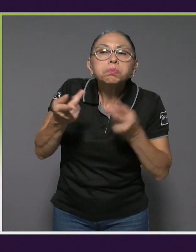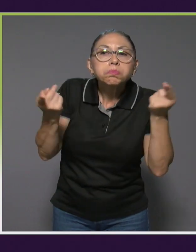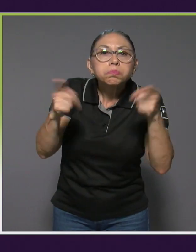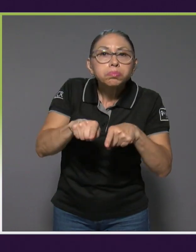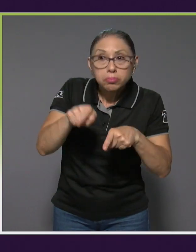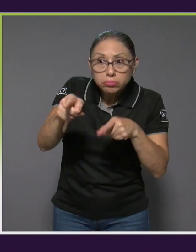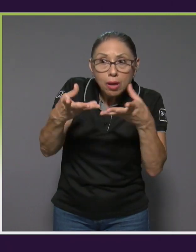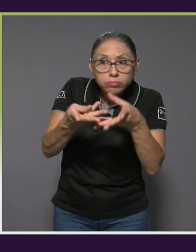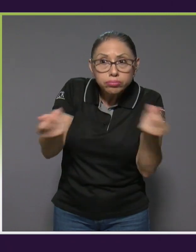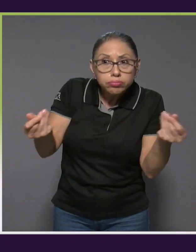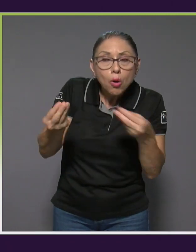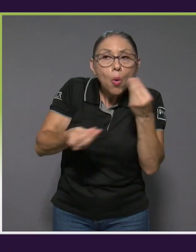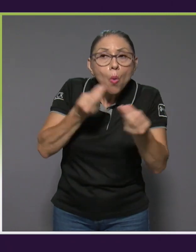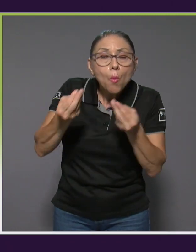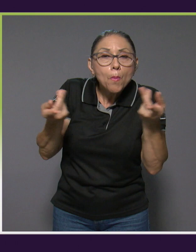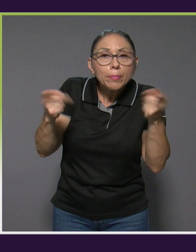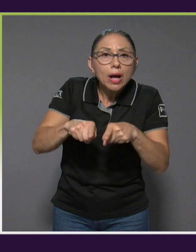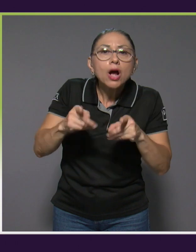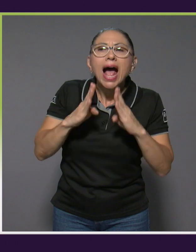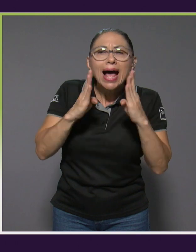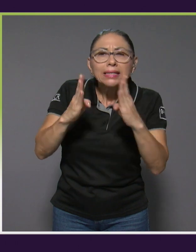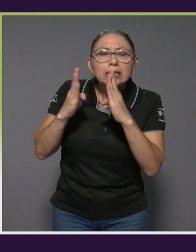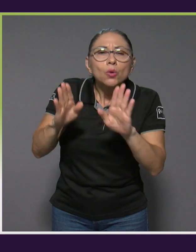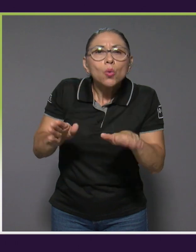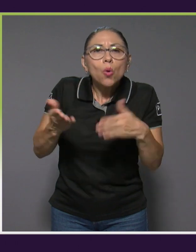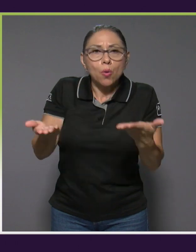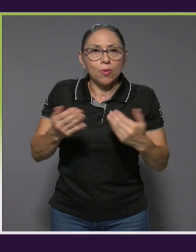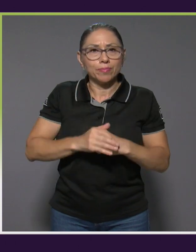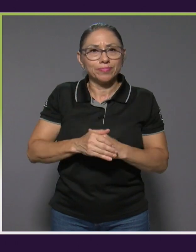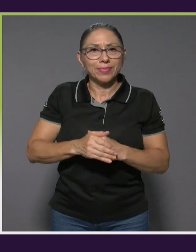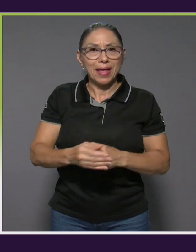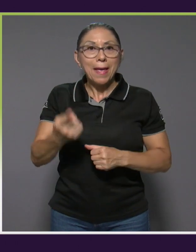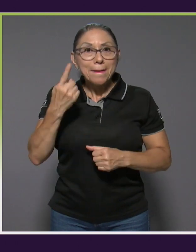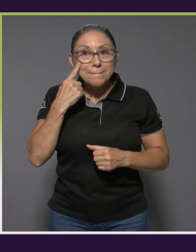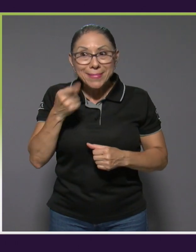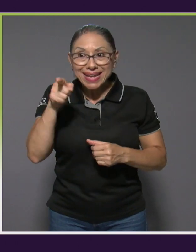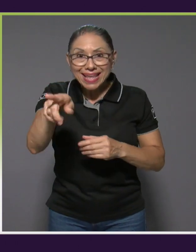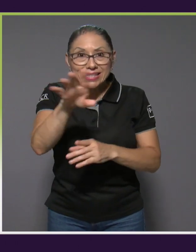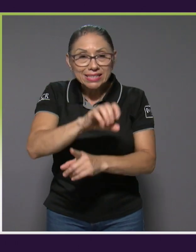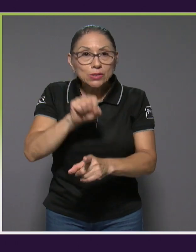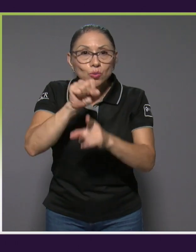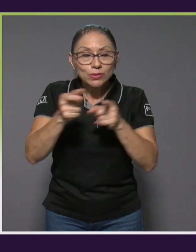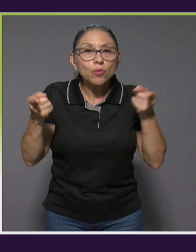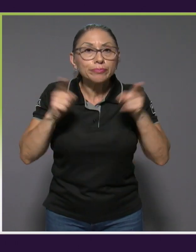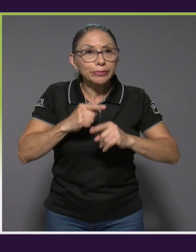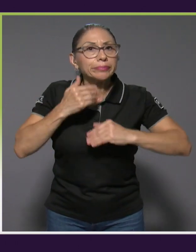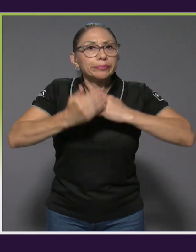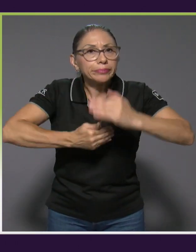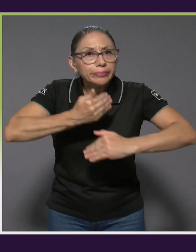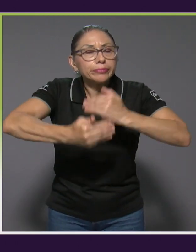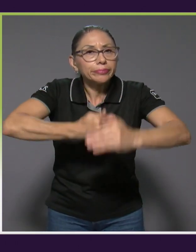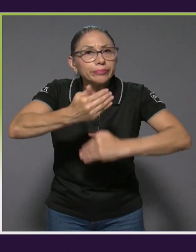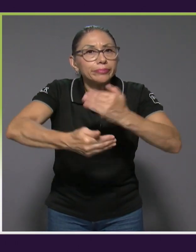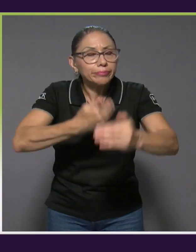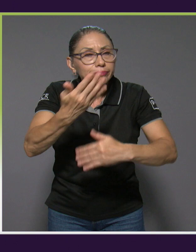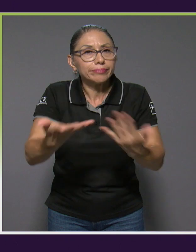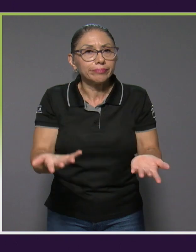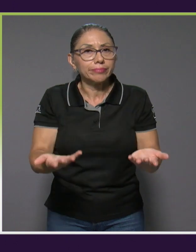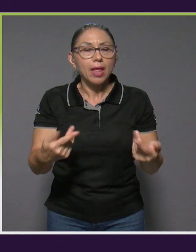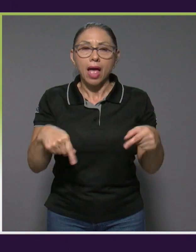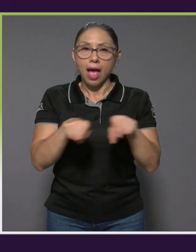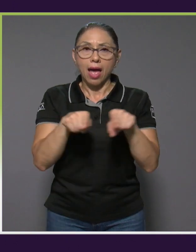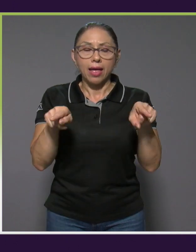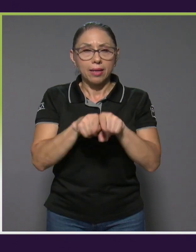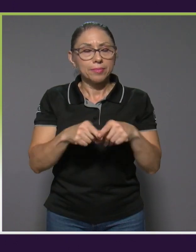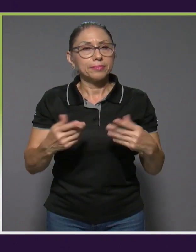cómo la atendieron, en fin, ver que el caso camine, ¿verdad? Y además,